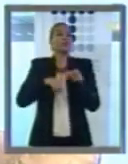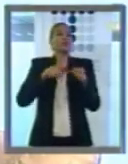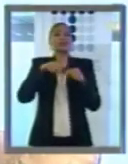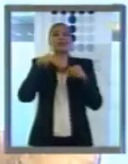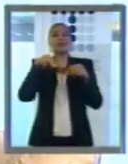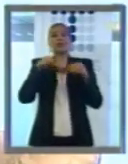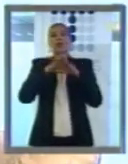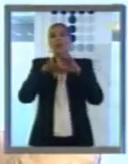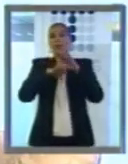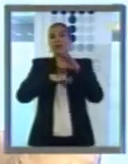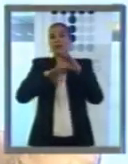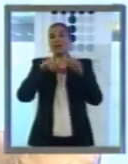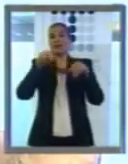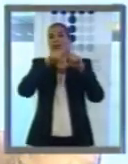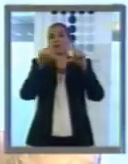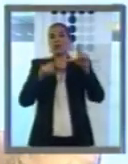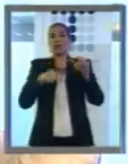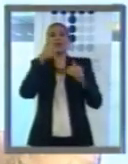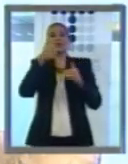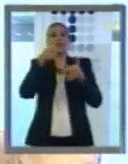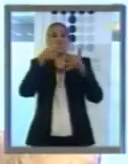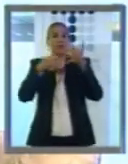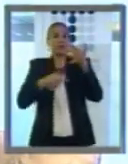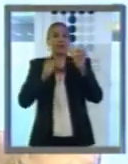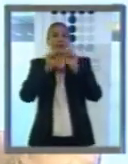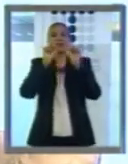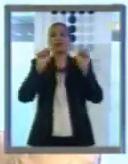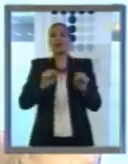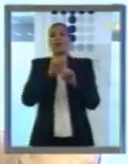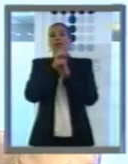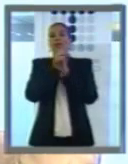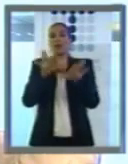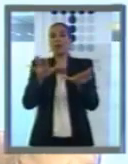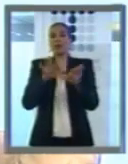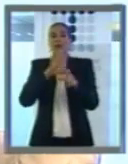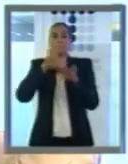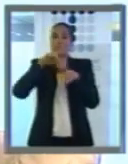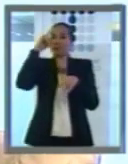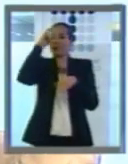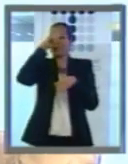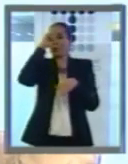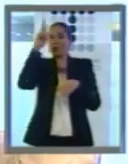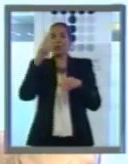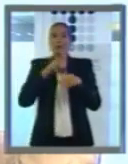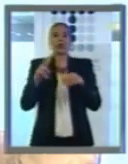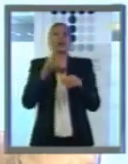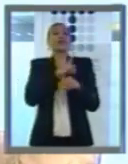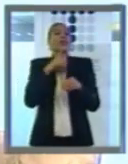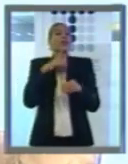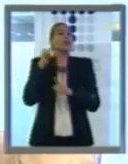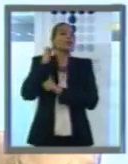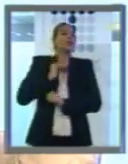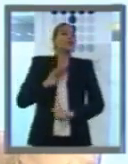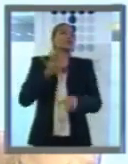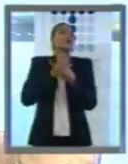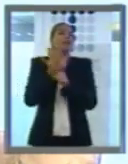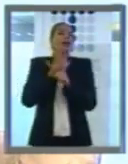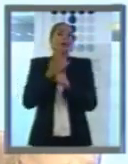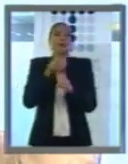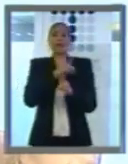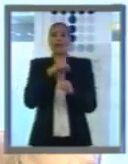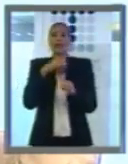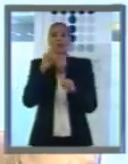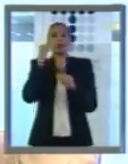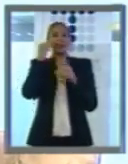que integra 6 sistemas de información diversos. Y eso es de una complejidad enorme y creo que hay que hacerse cargo y no generar